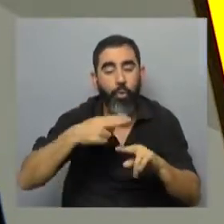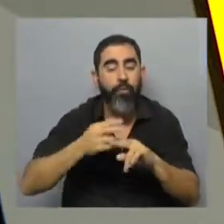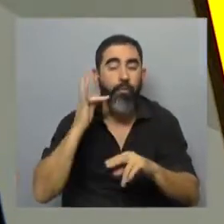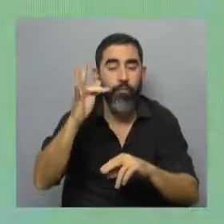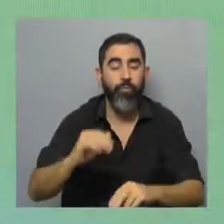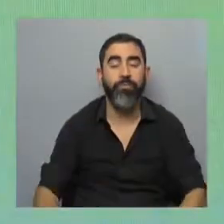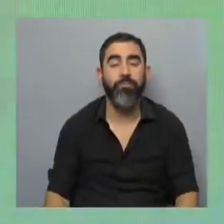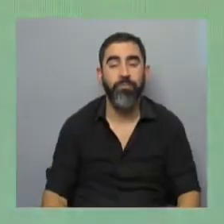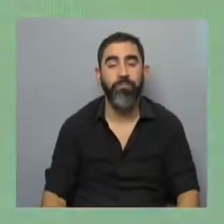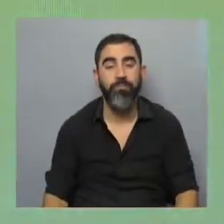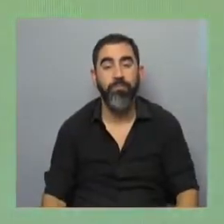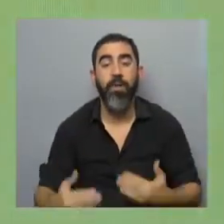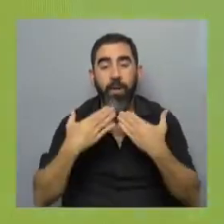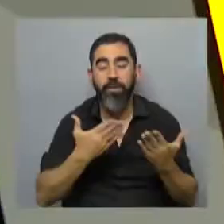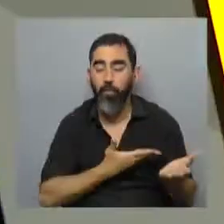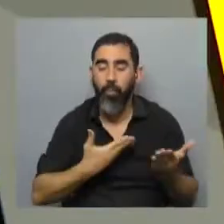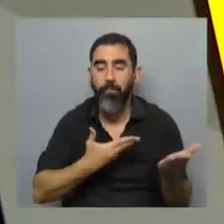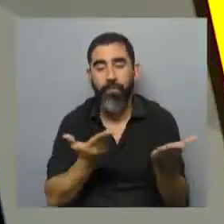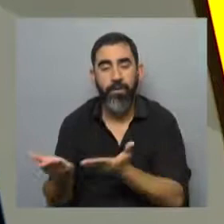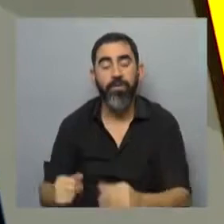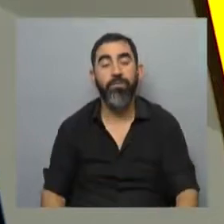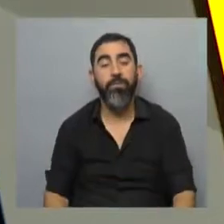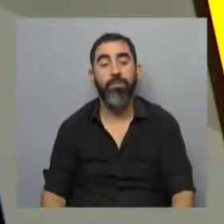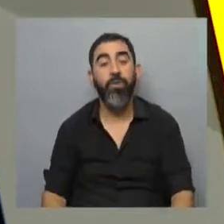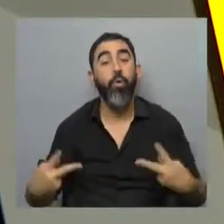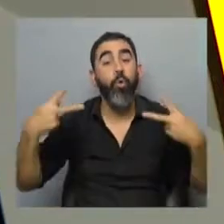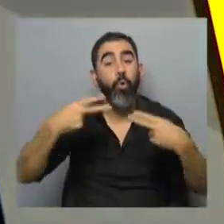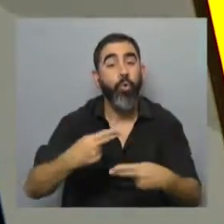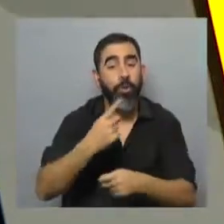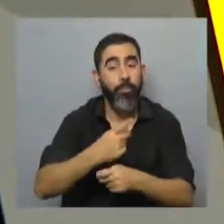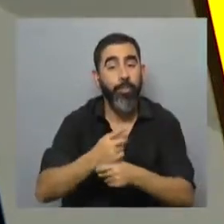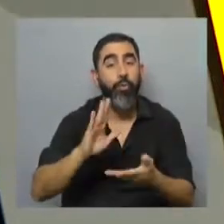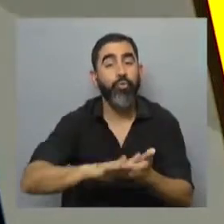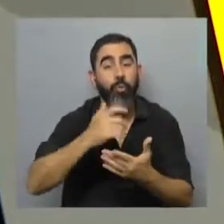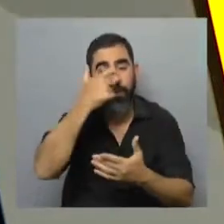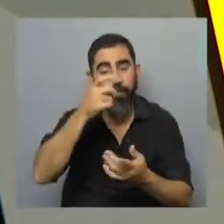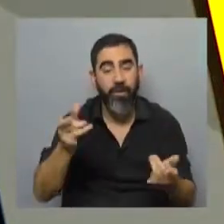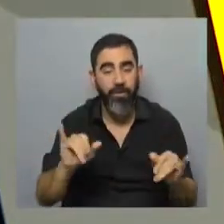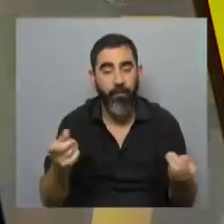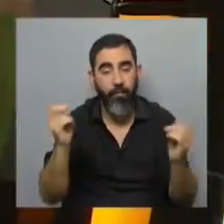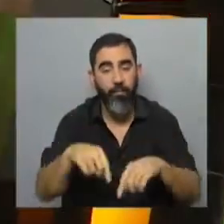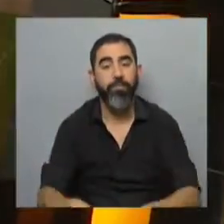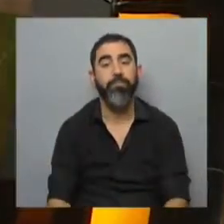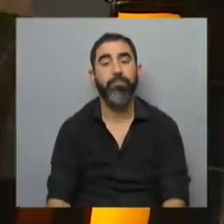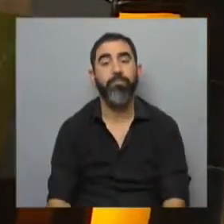en cualquier momento. Muchas gracias, estamos a las órdenes. Hasta pronto. Primera pausa en Sobre Ciencia, enseguida volvemos.